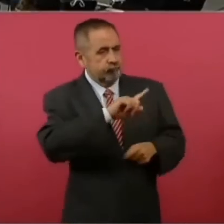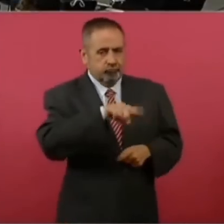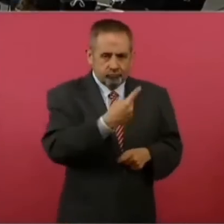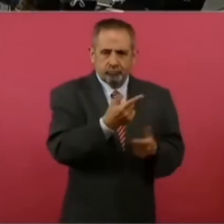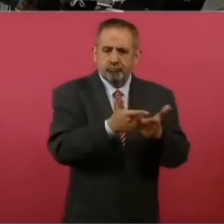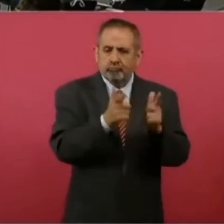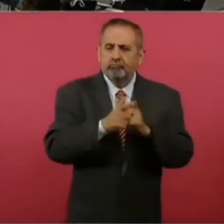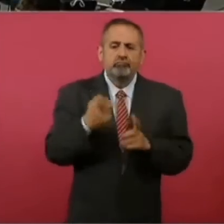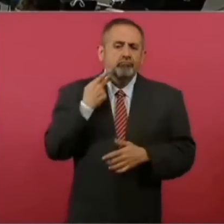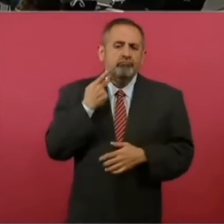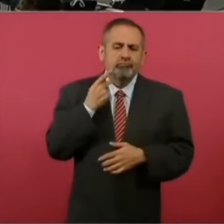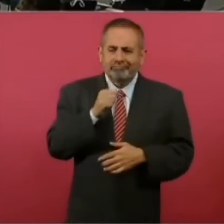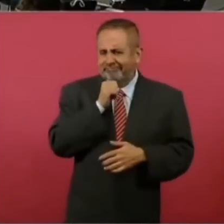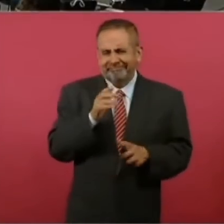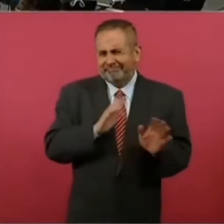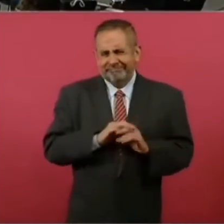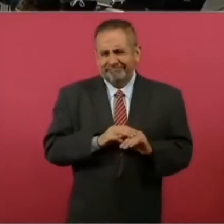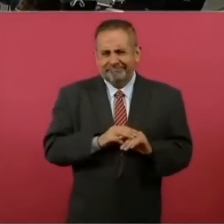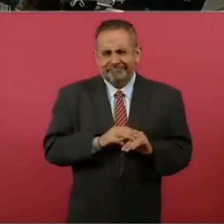No tiene registro.